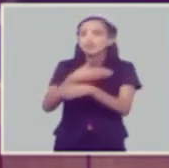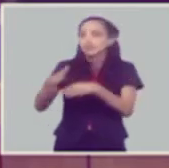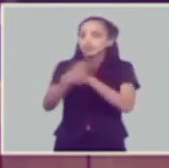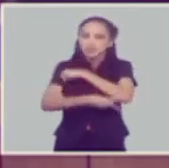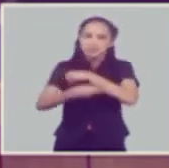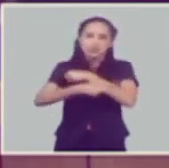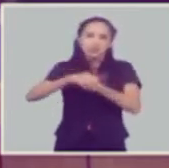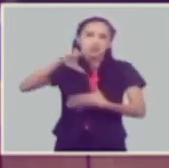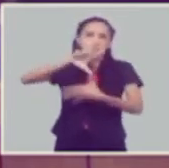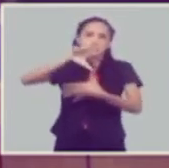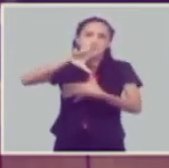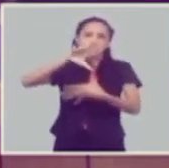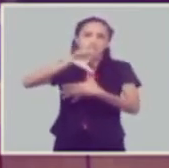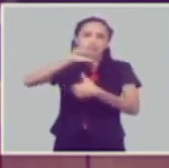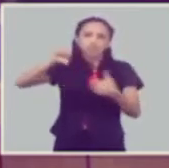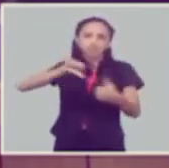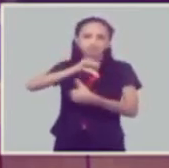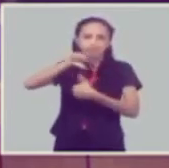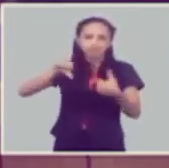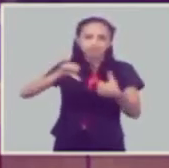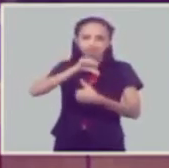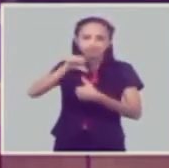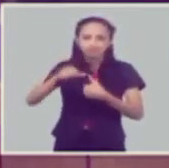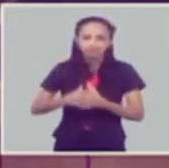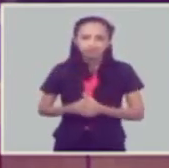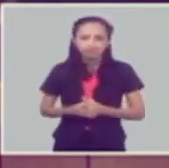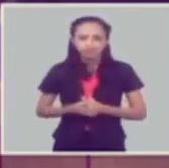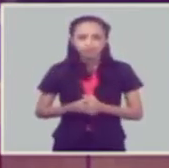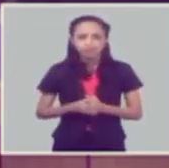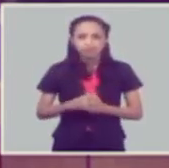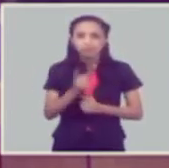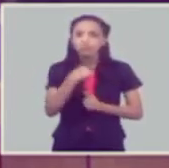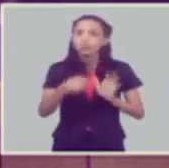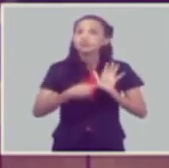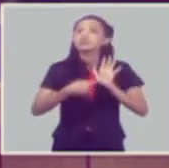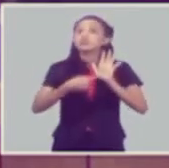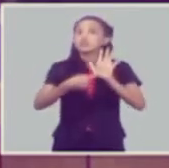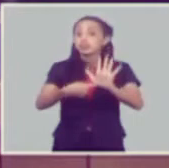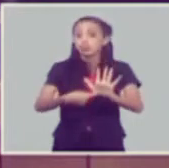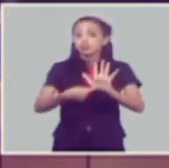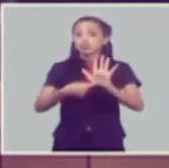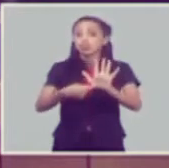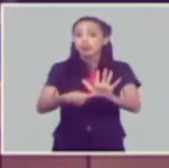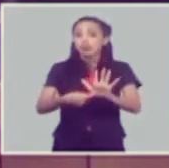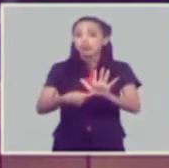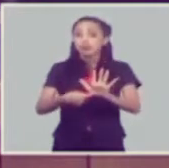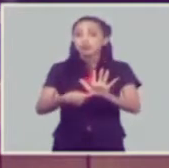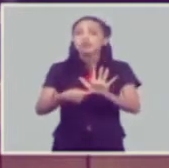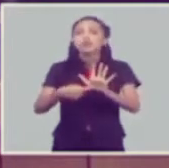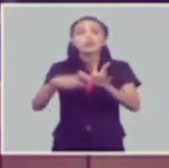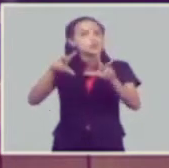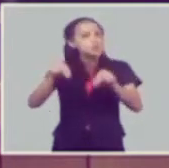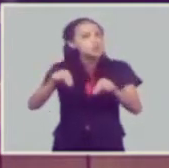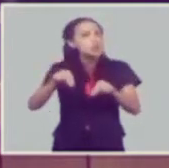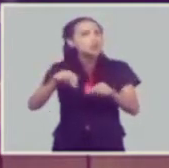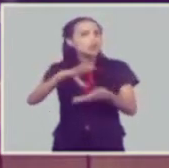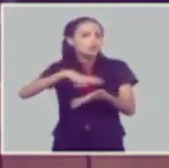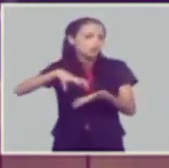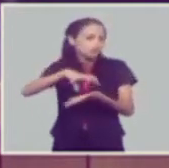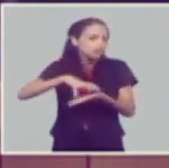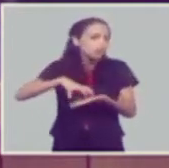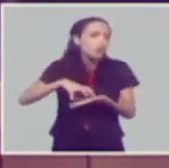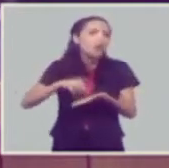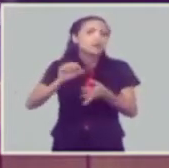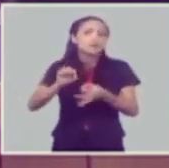América Latina y el Caribe. Demostramos la capacidad de sostener y llevar a nuevos ámbitos la cooperación solidaria,